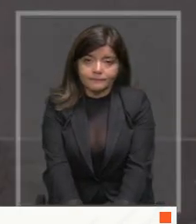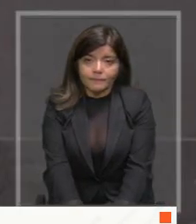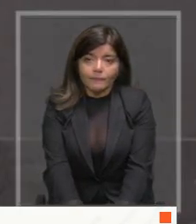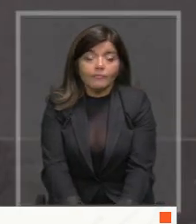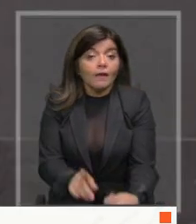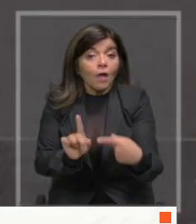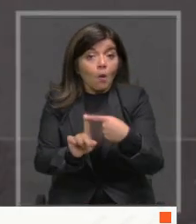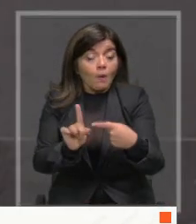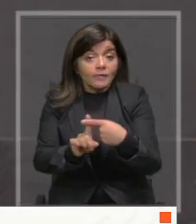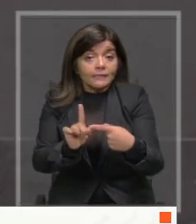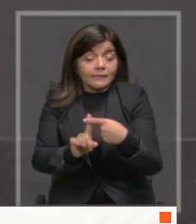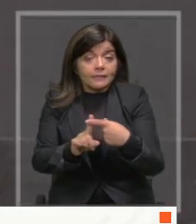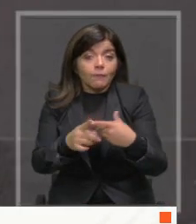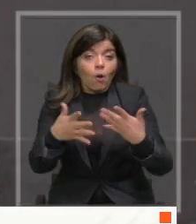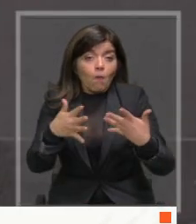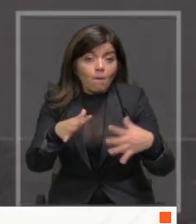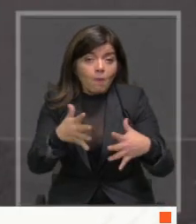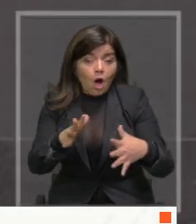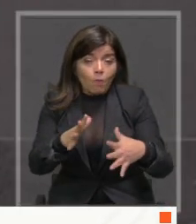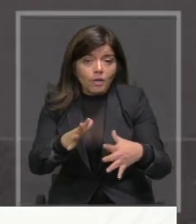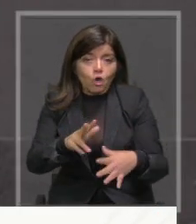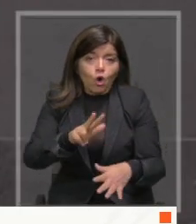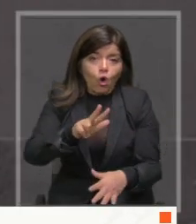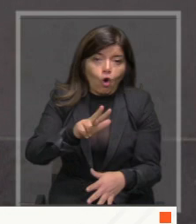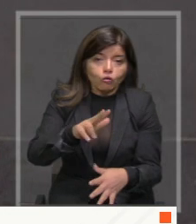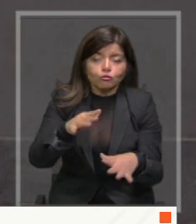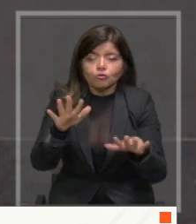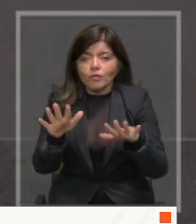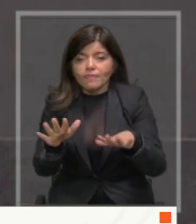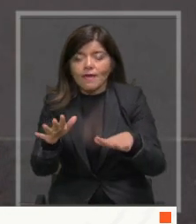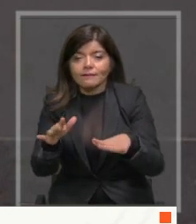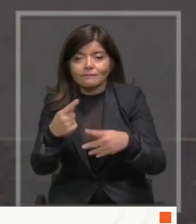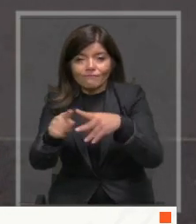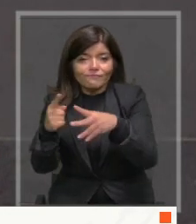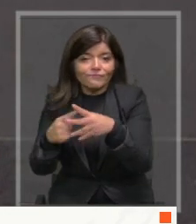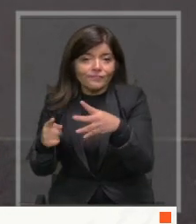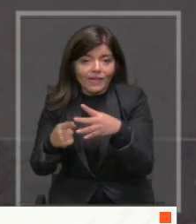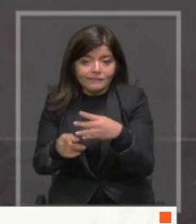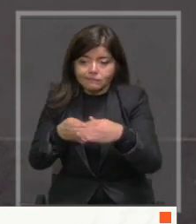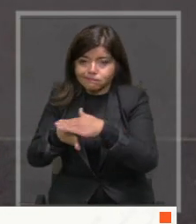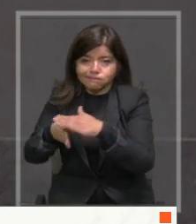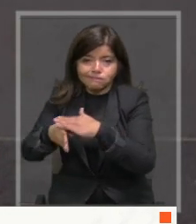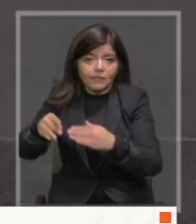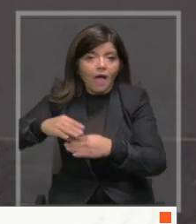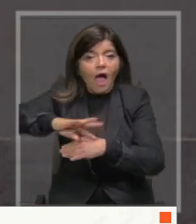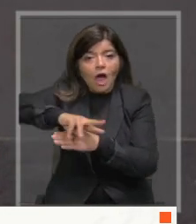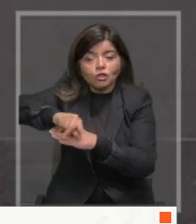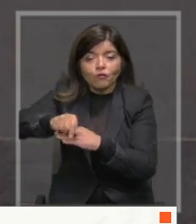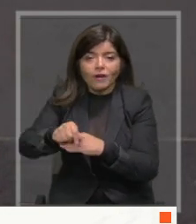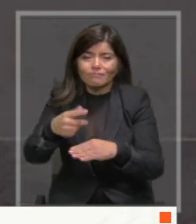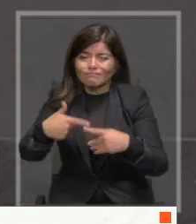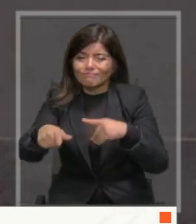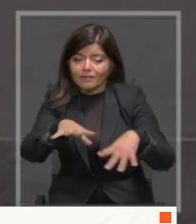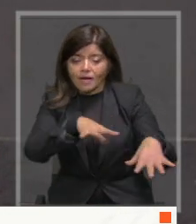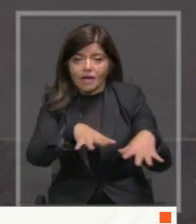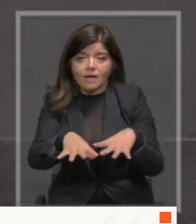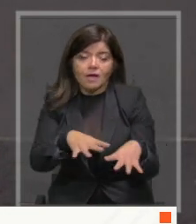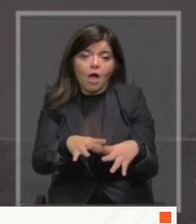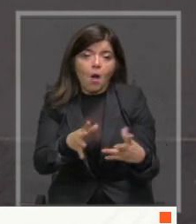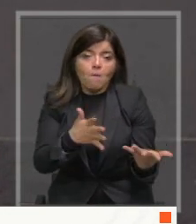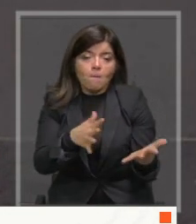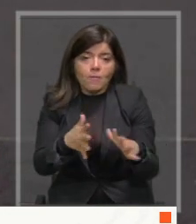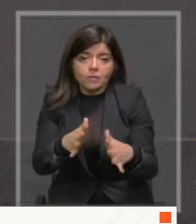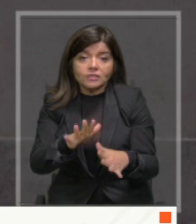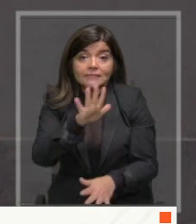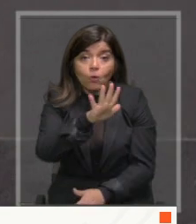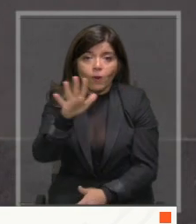Participó en alrededor de 8 a 10 irrupciones a un establecimiento educacional donde se robaron diversas especies, evaluadas específicamente en